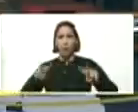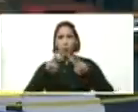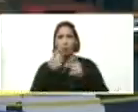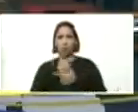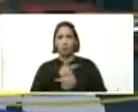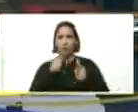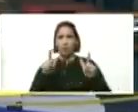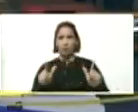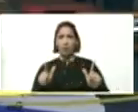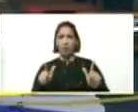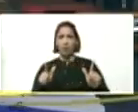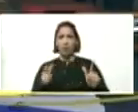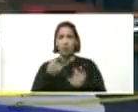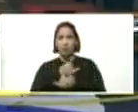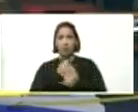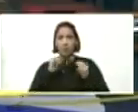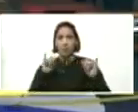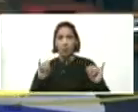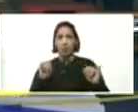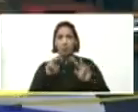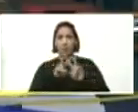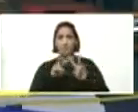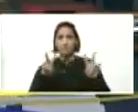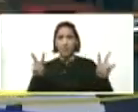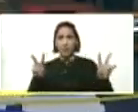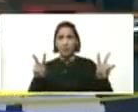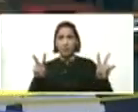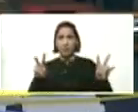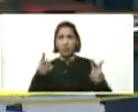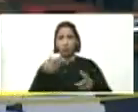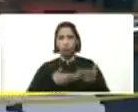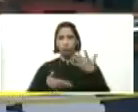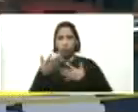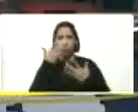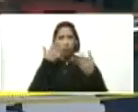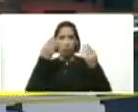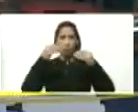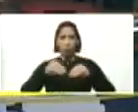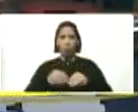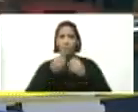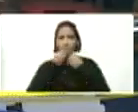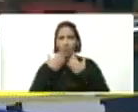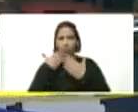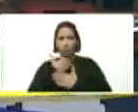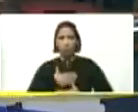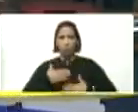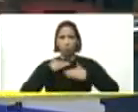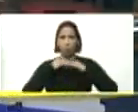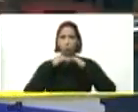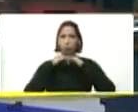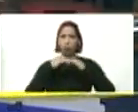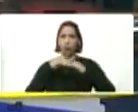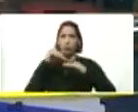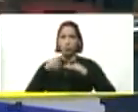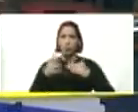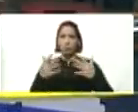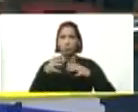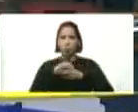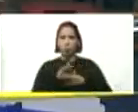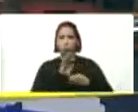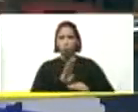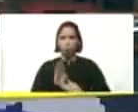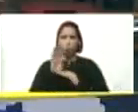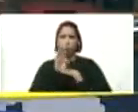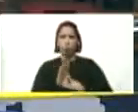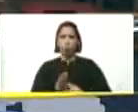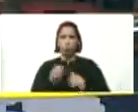libertad, la independencia, la paz, la solidaridad, el bien común, la integridad territorial, la